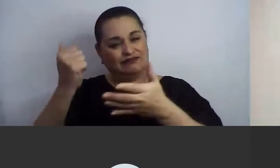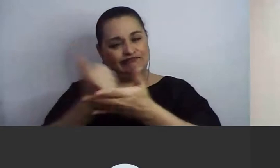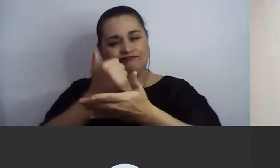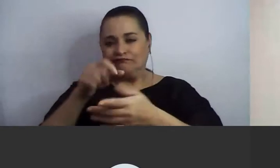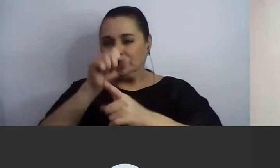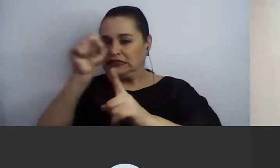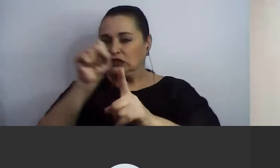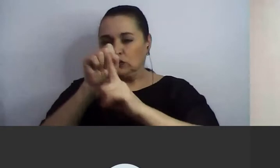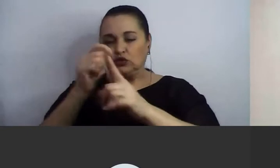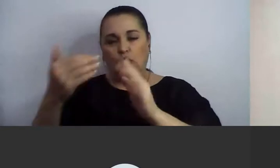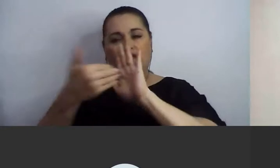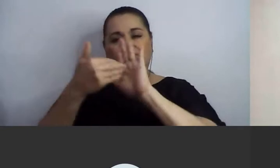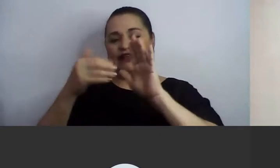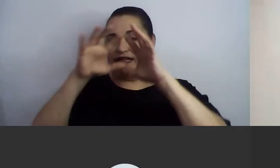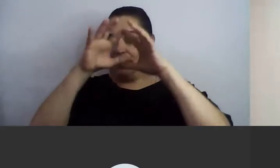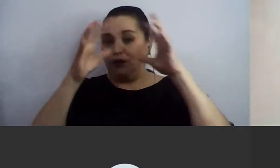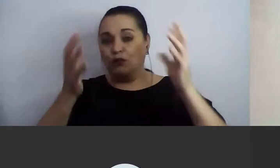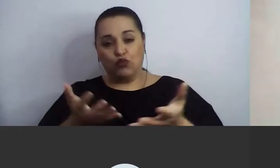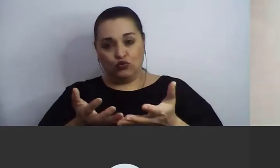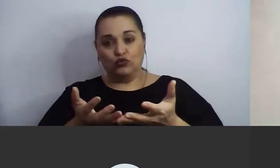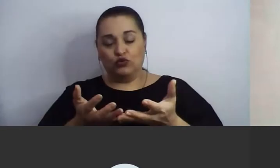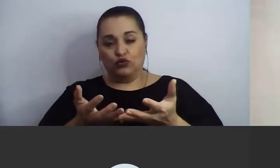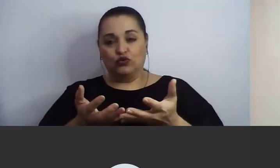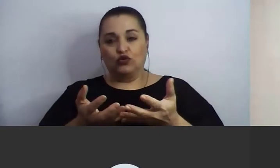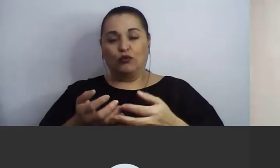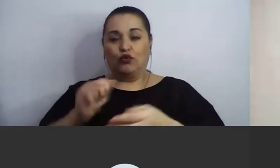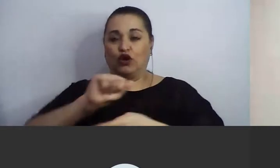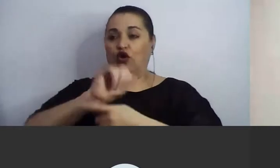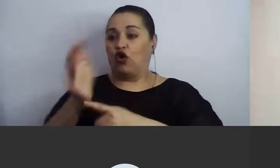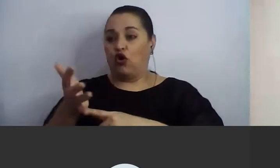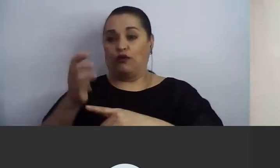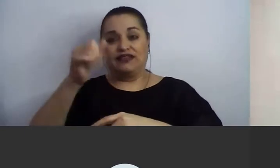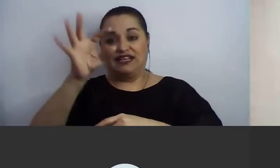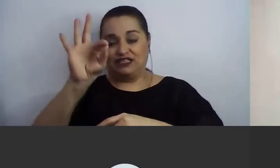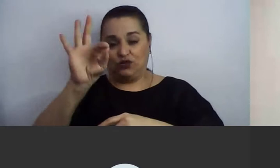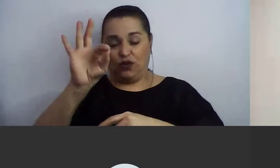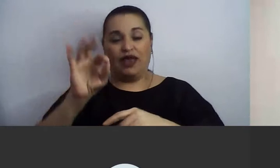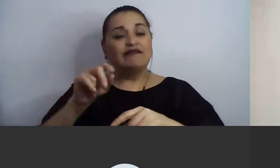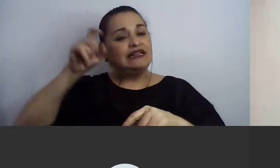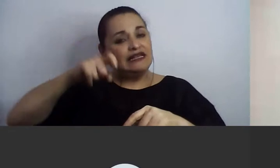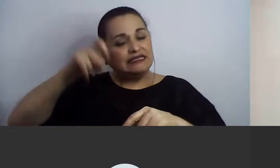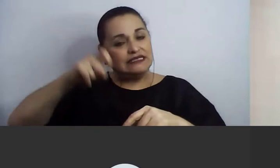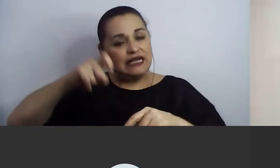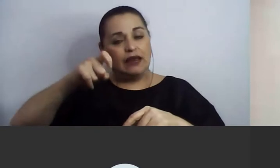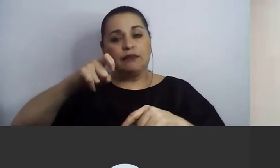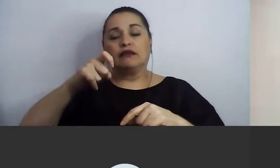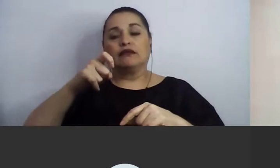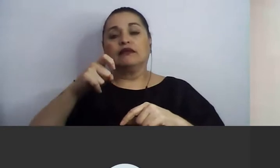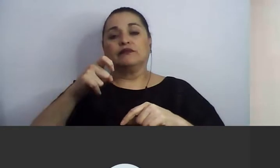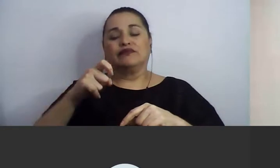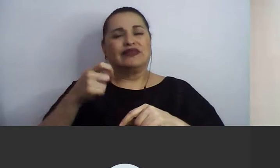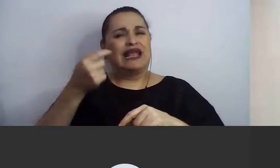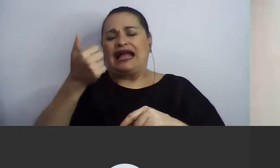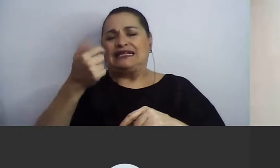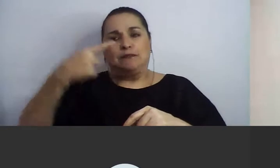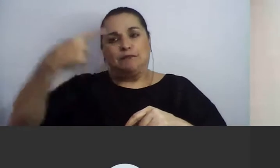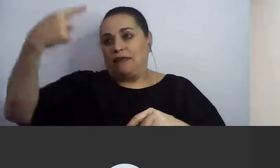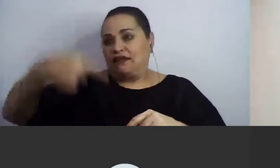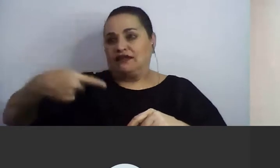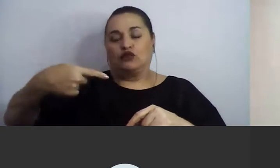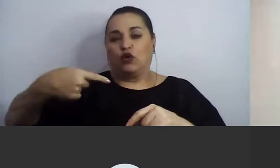que nos afecta a nivel mundial por el COVID-19 necesariamente es casi que mandatorio